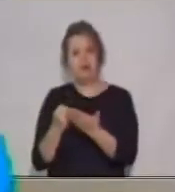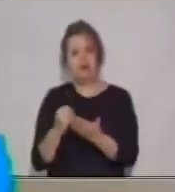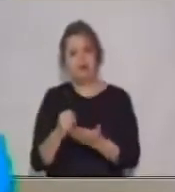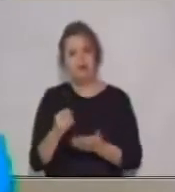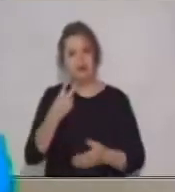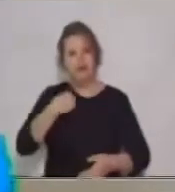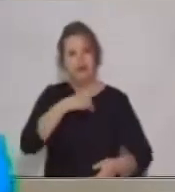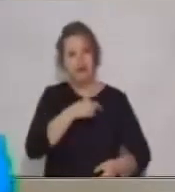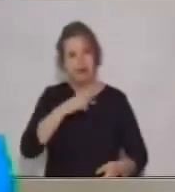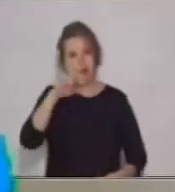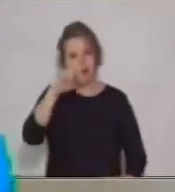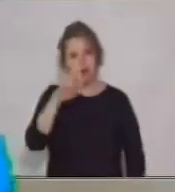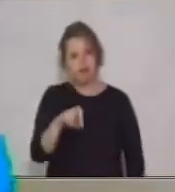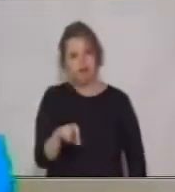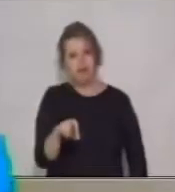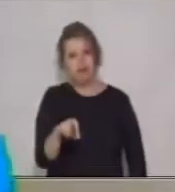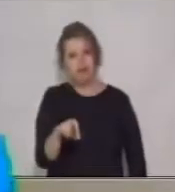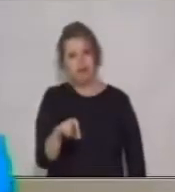nuestra